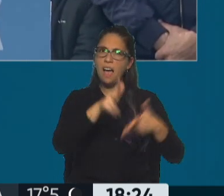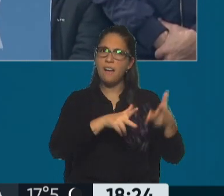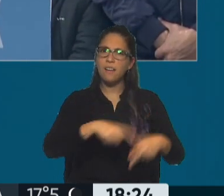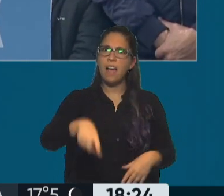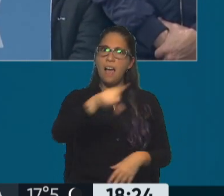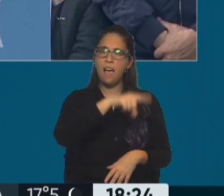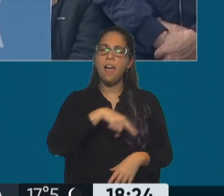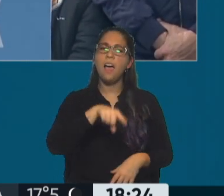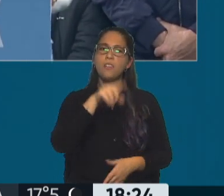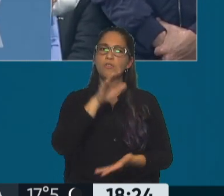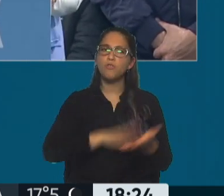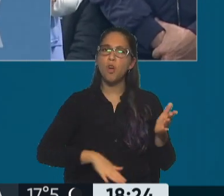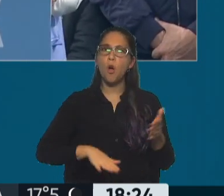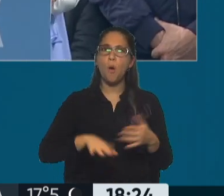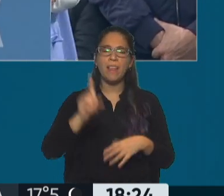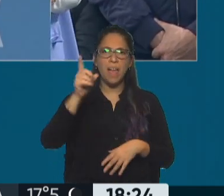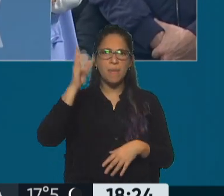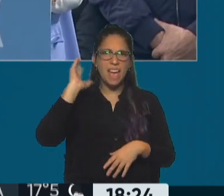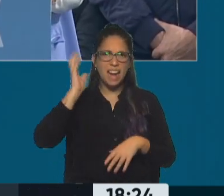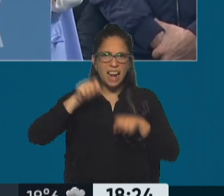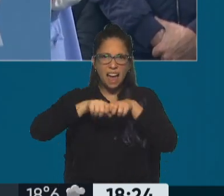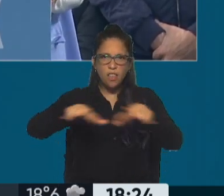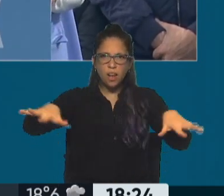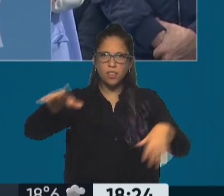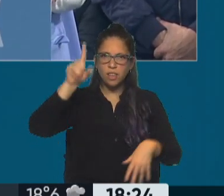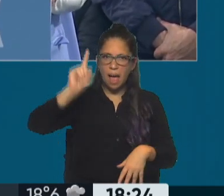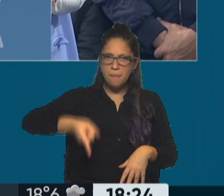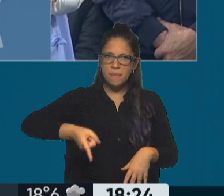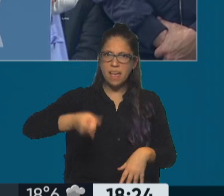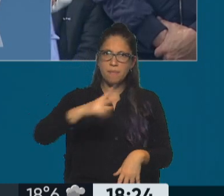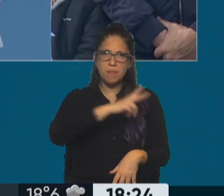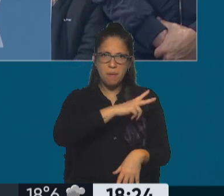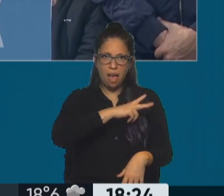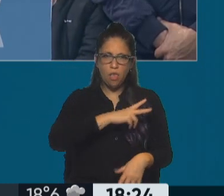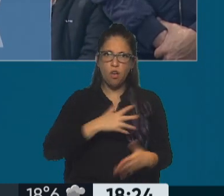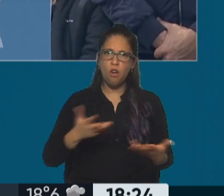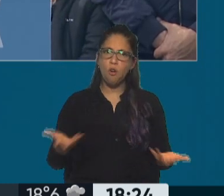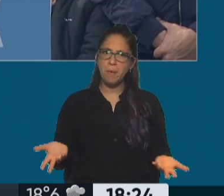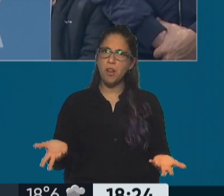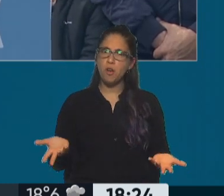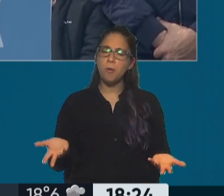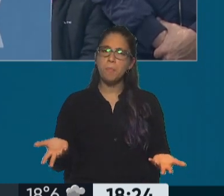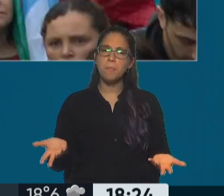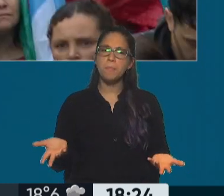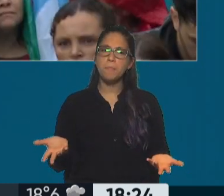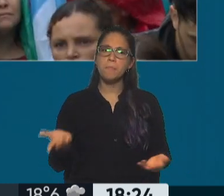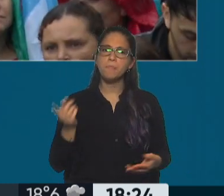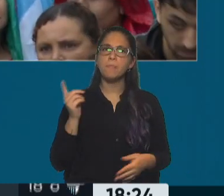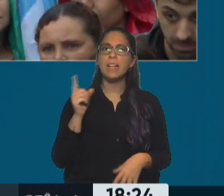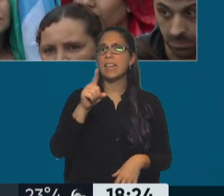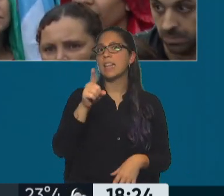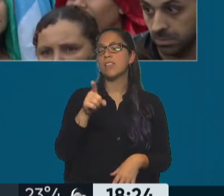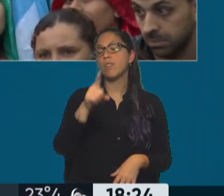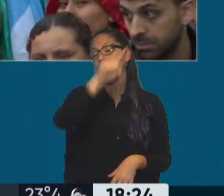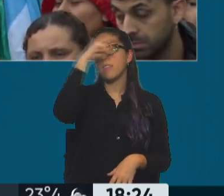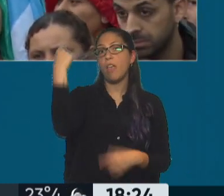a que al espacio radioeléctrico también estaba privatizado en ese amplio espectro de privatizaciones, pero también la necesidad de un Estado